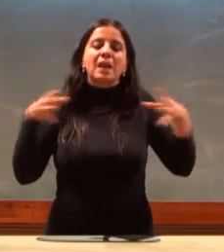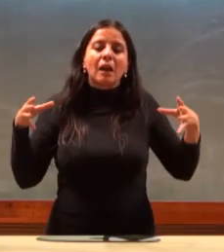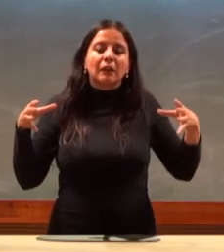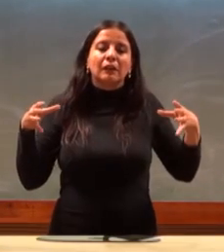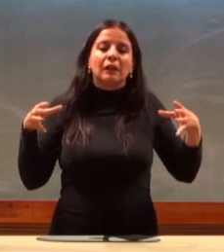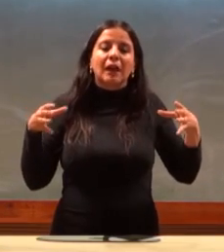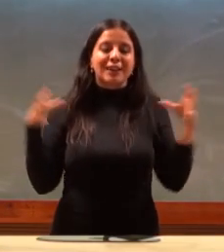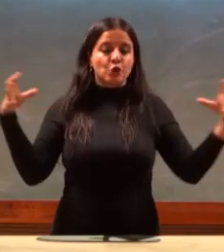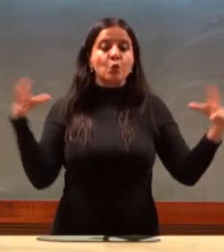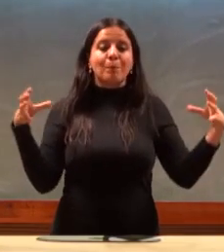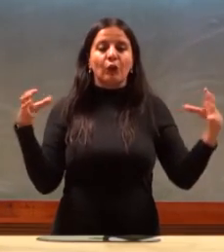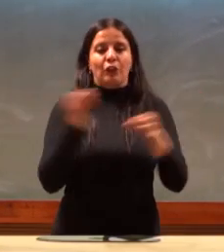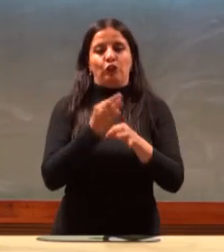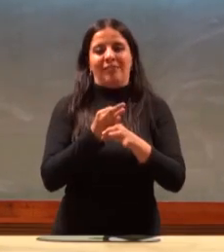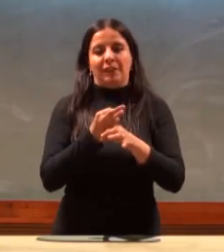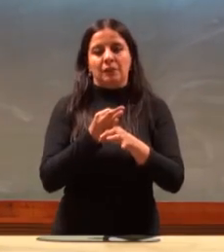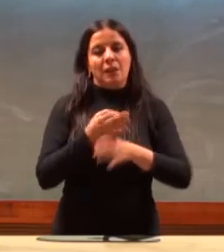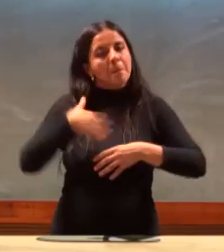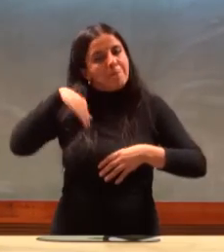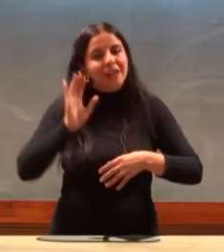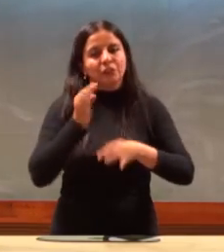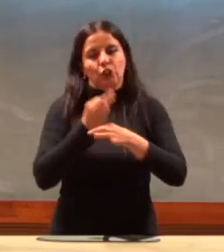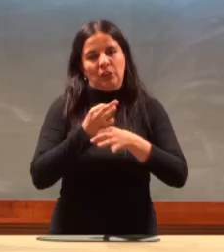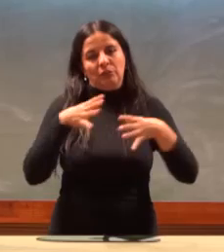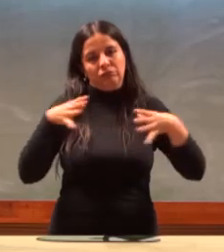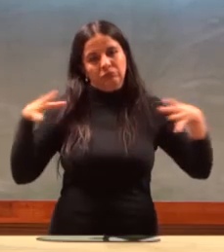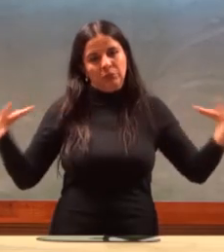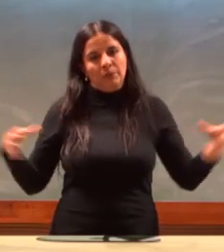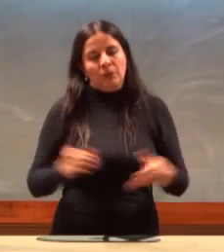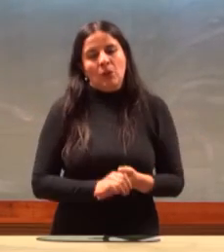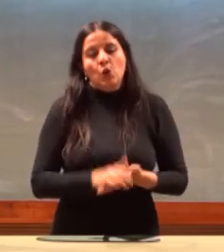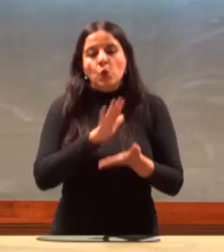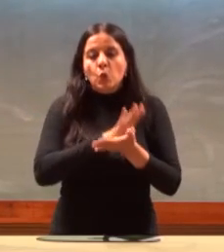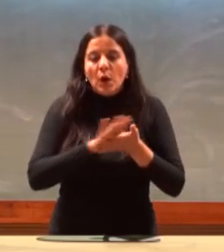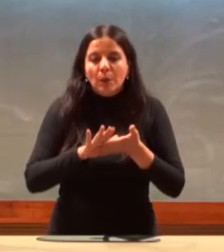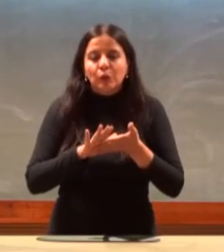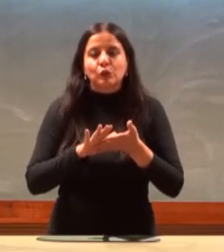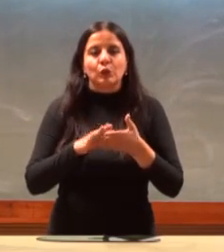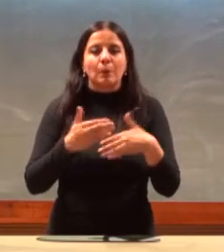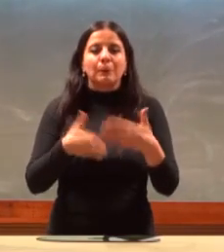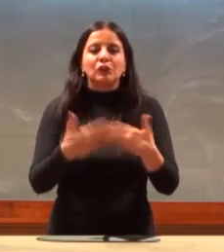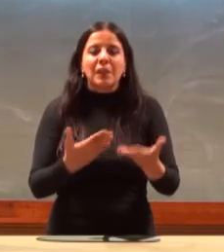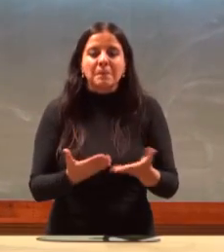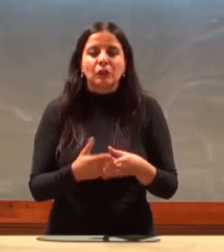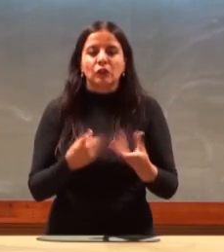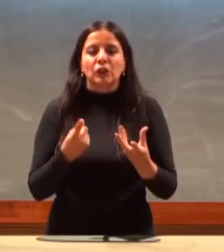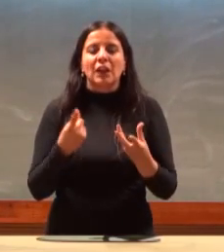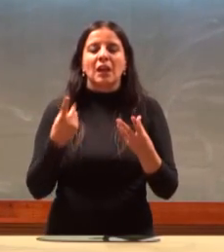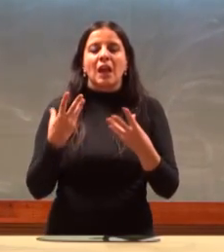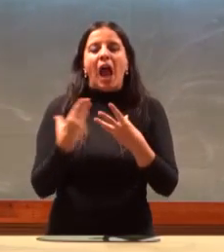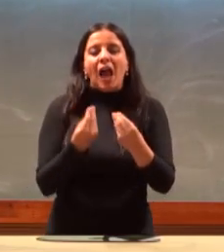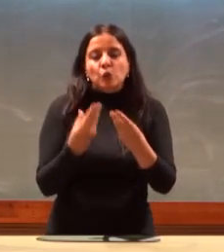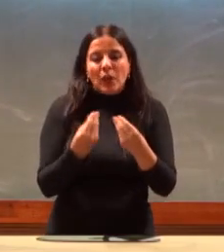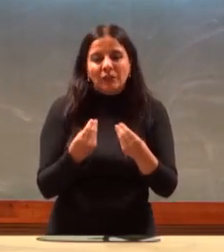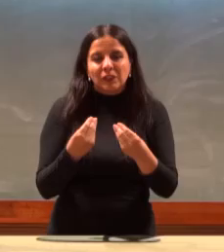también ver participar entonces diseñar vamos a diseñar carreras nuevos procedimientos de como les digo Bueno llamado an alumnos lo que sea bueno hay que